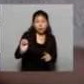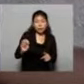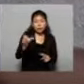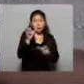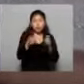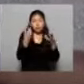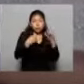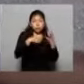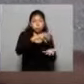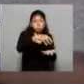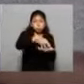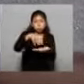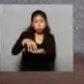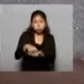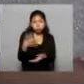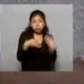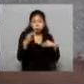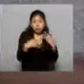con importados.